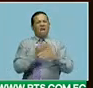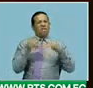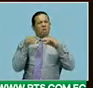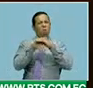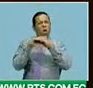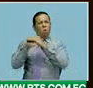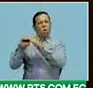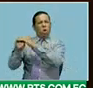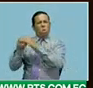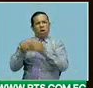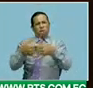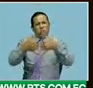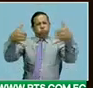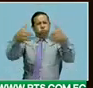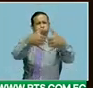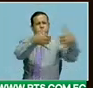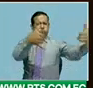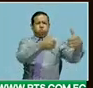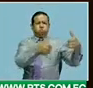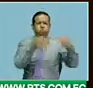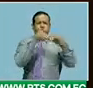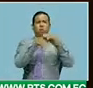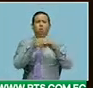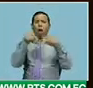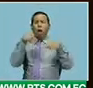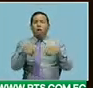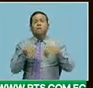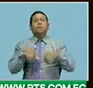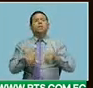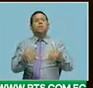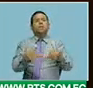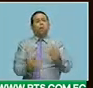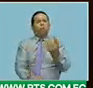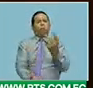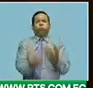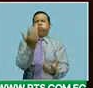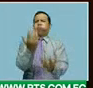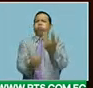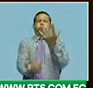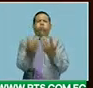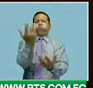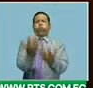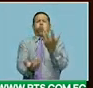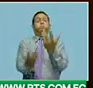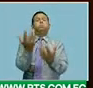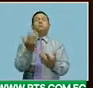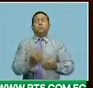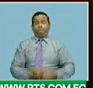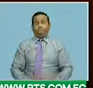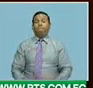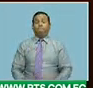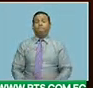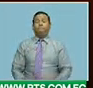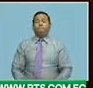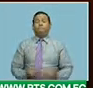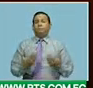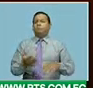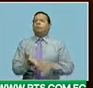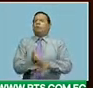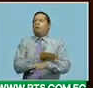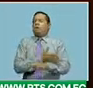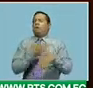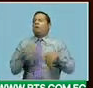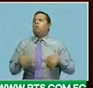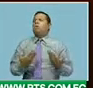que como vemos aún siguen bajo las llamas. Es importante señalar que este incendio se generó